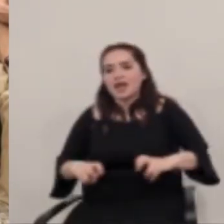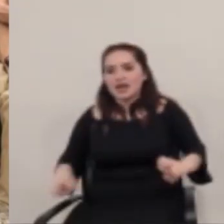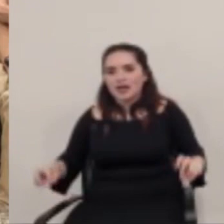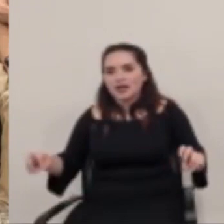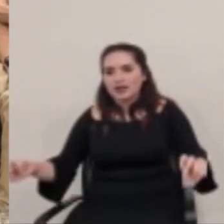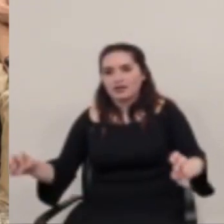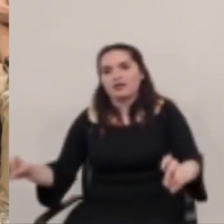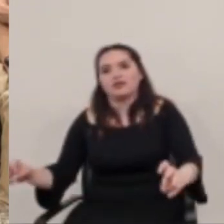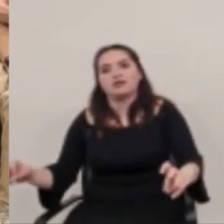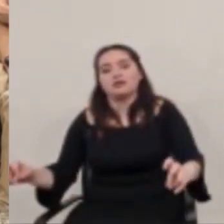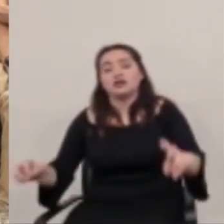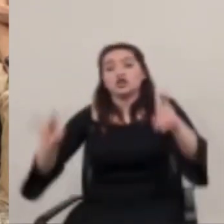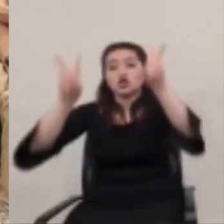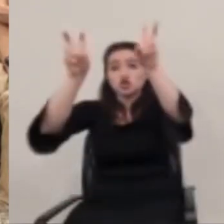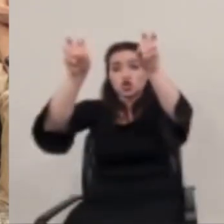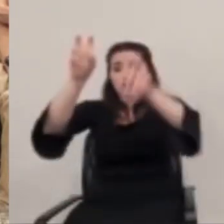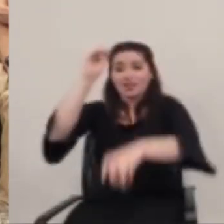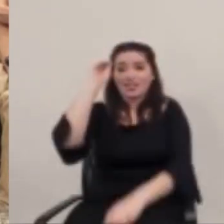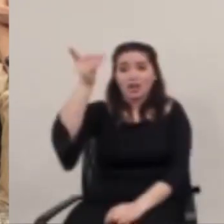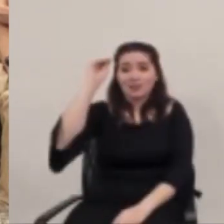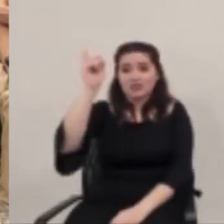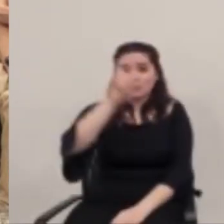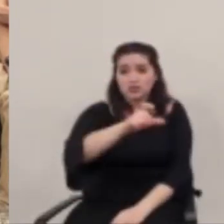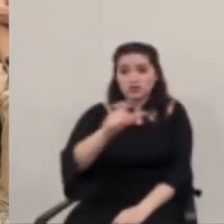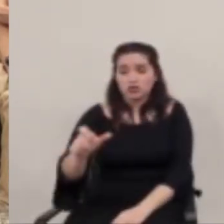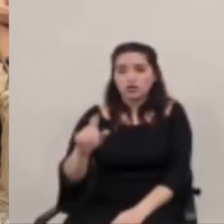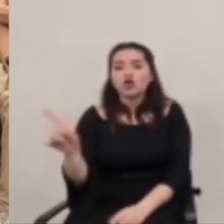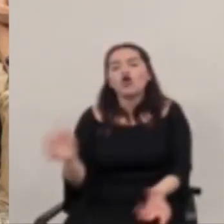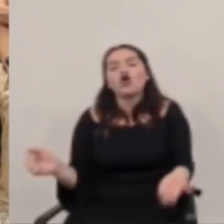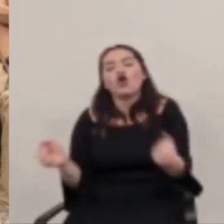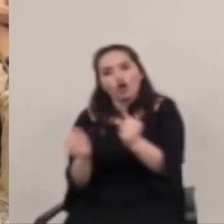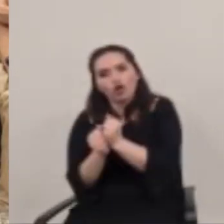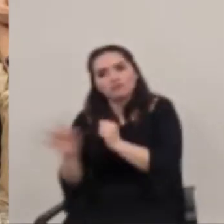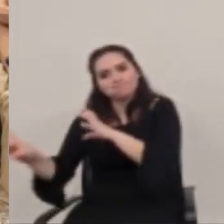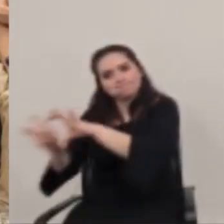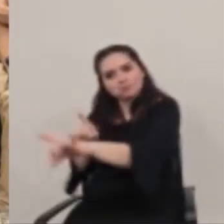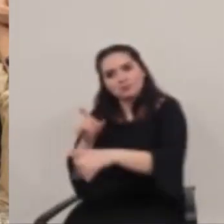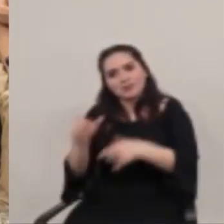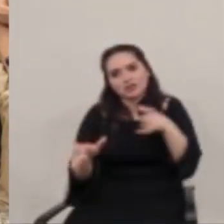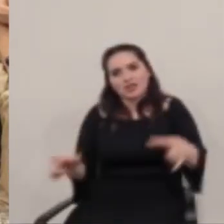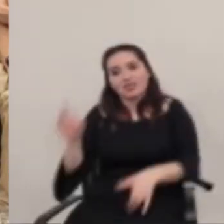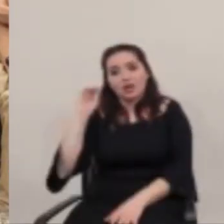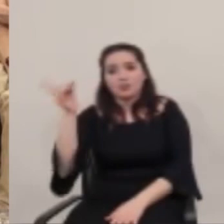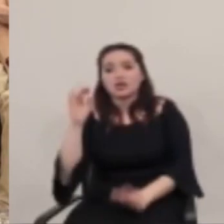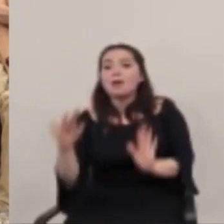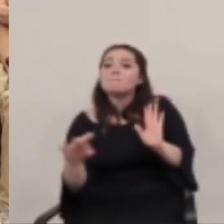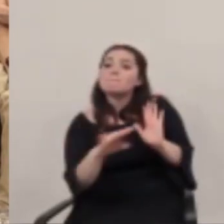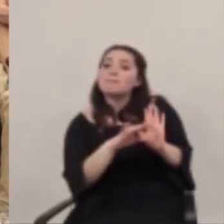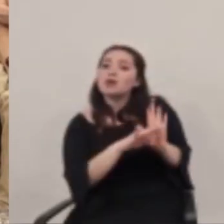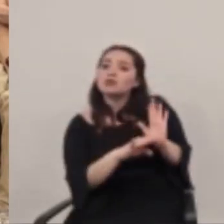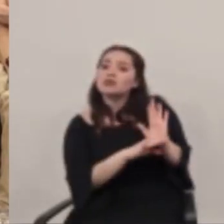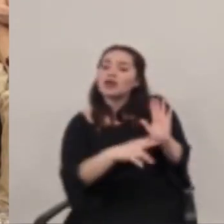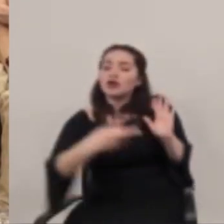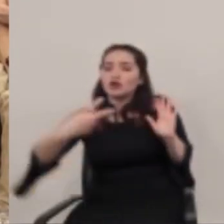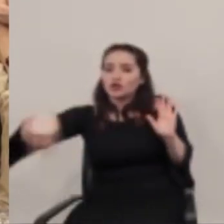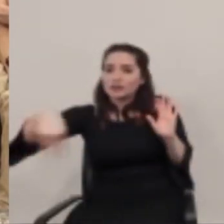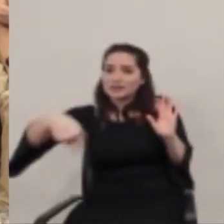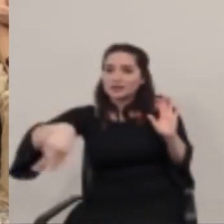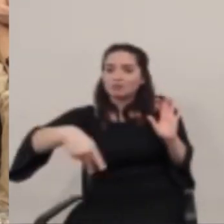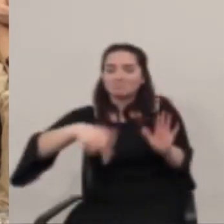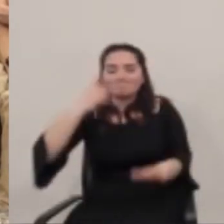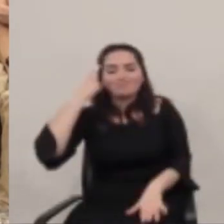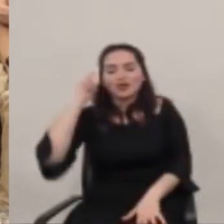habla sobre las personas en situación de discapacidad, sino con... Tenemos pauta permanente en los noticieros y yo sé que todo eso es